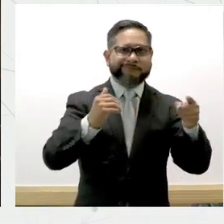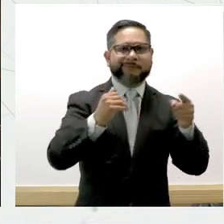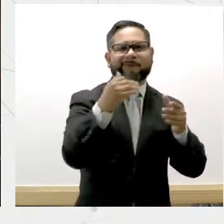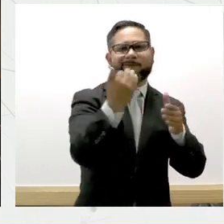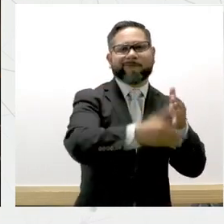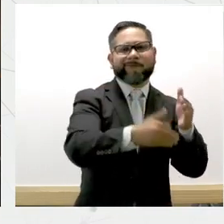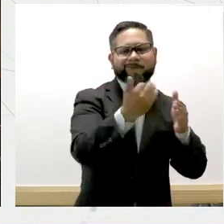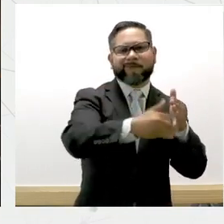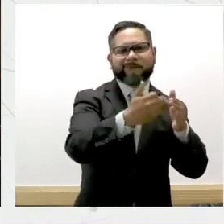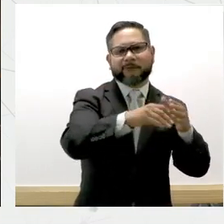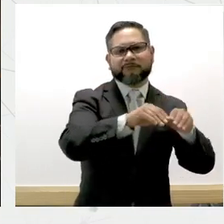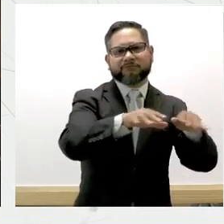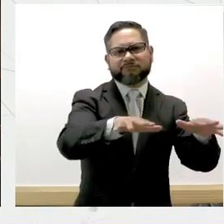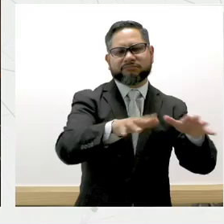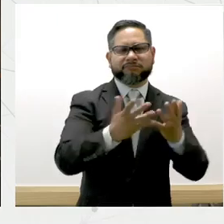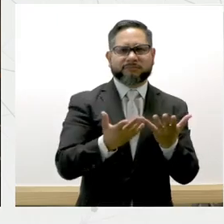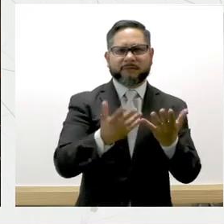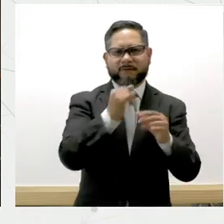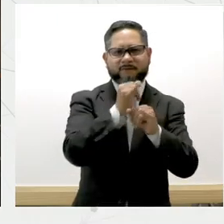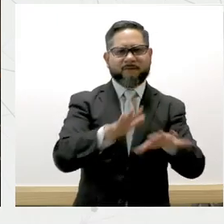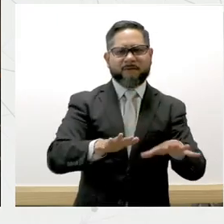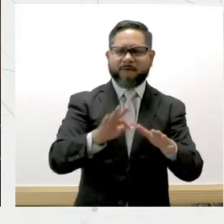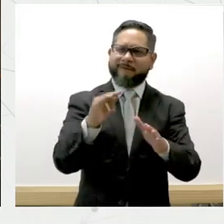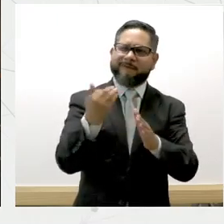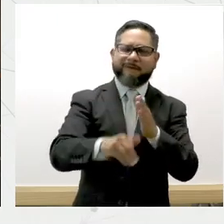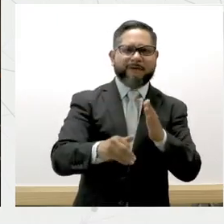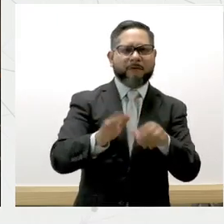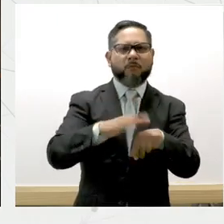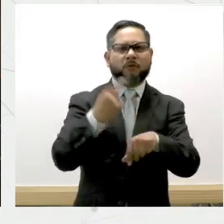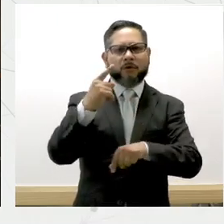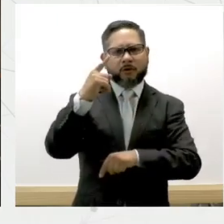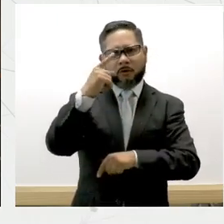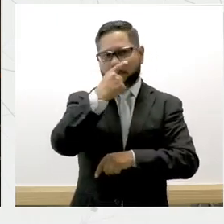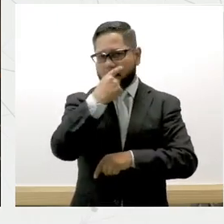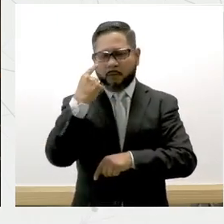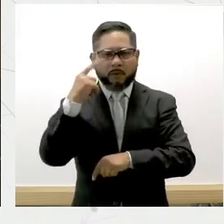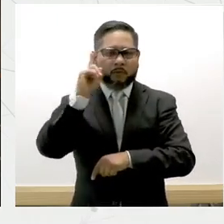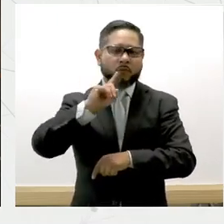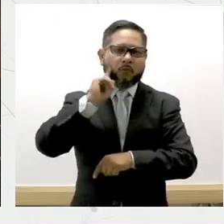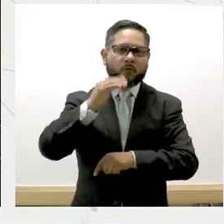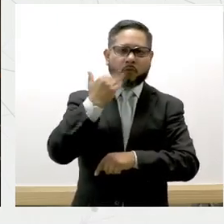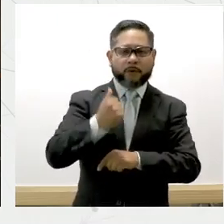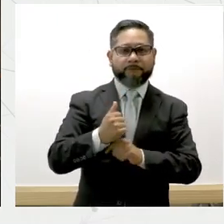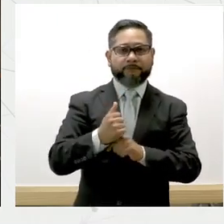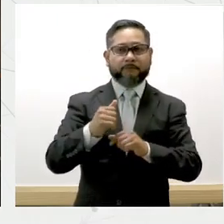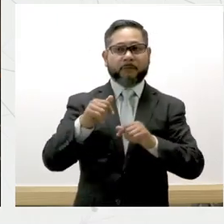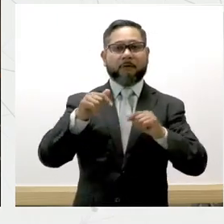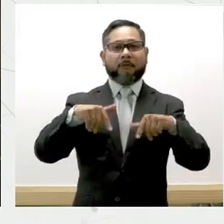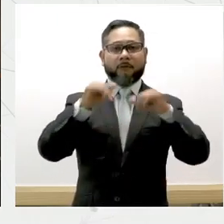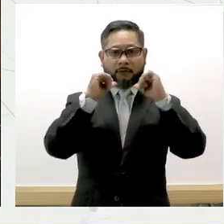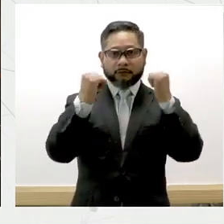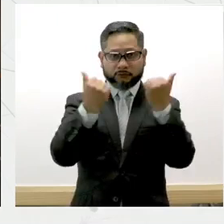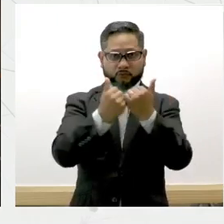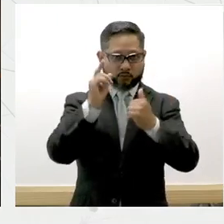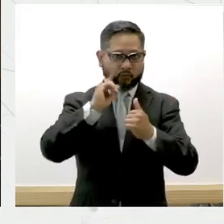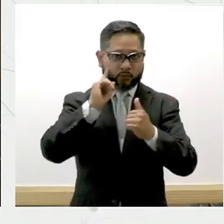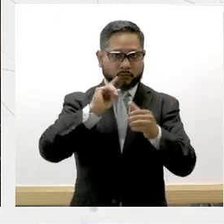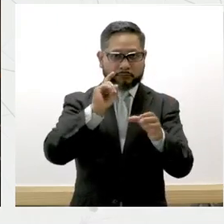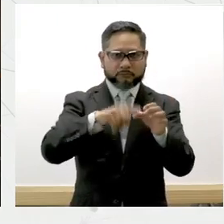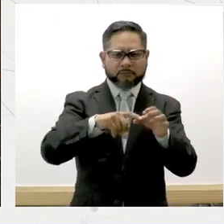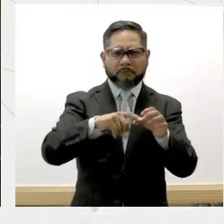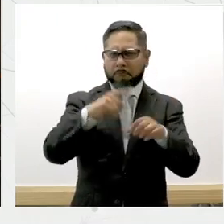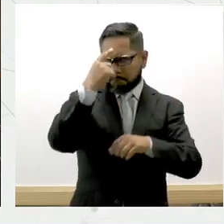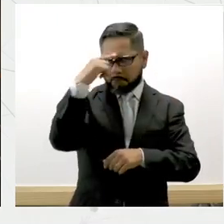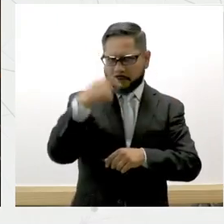será claramente deficitaria. De hecho, la puesta en marcha de la Asociación de Mujeres en el Sector Público se hacía precisamente con esa visión, con